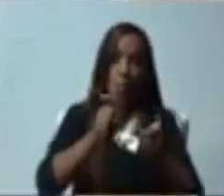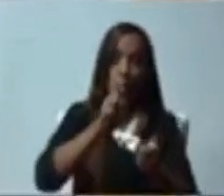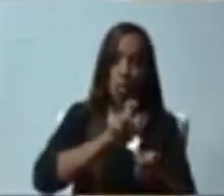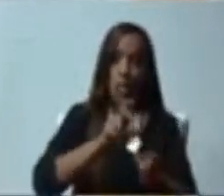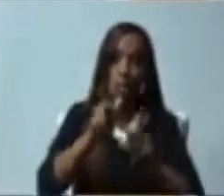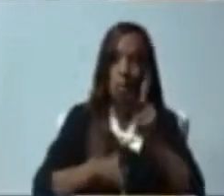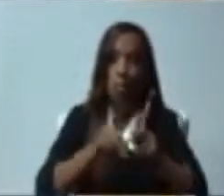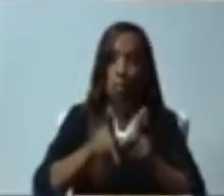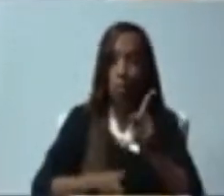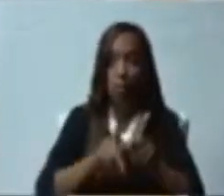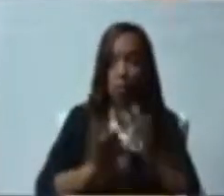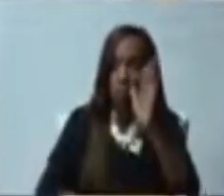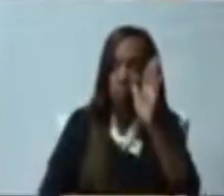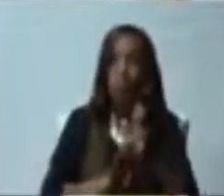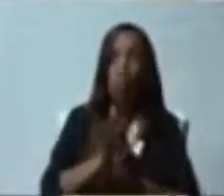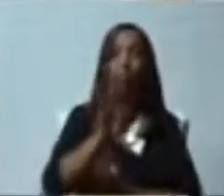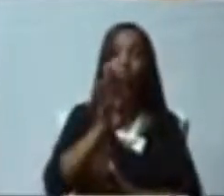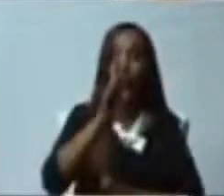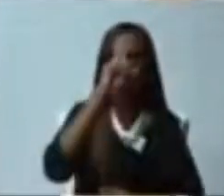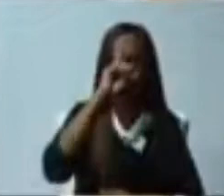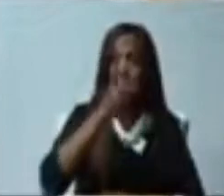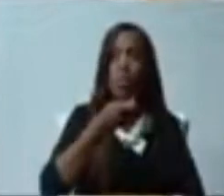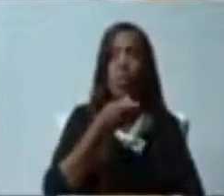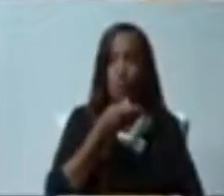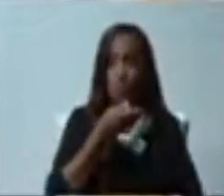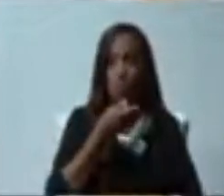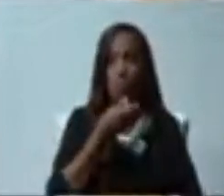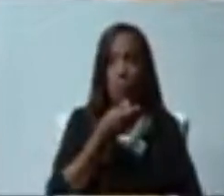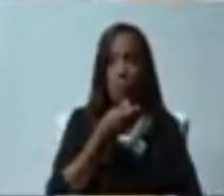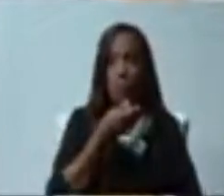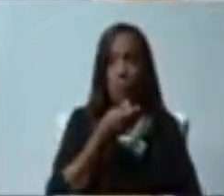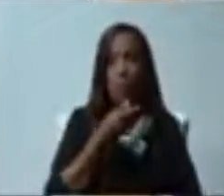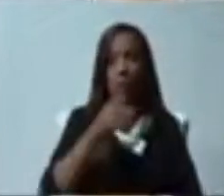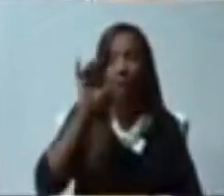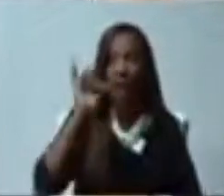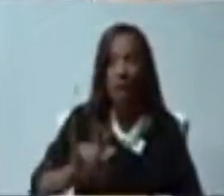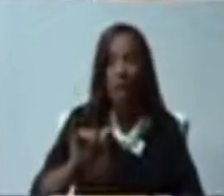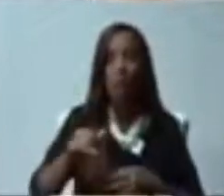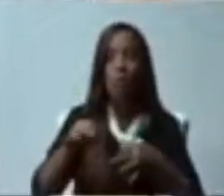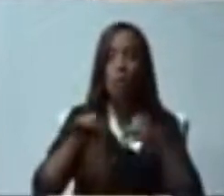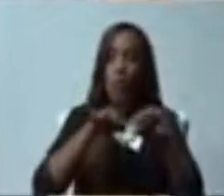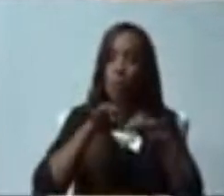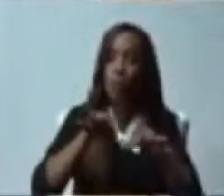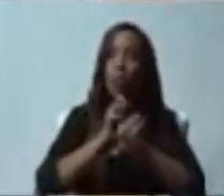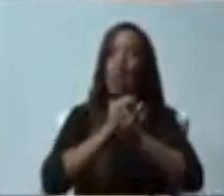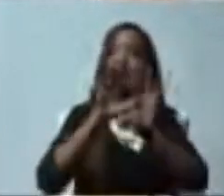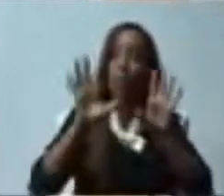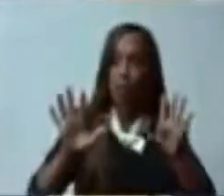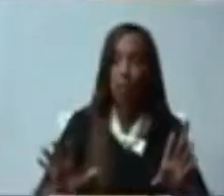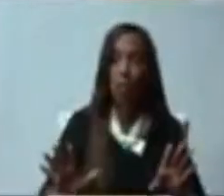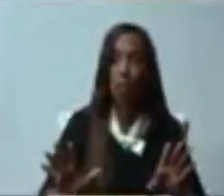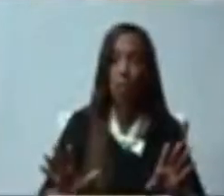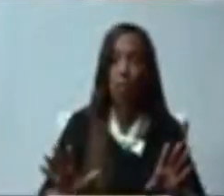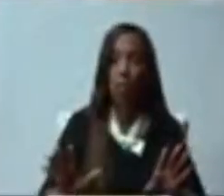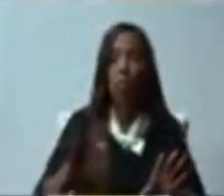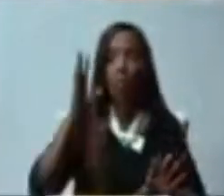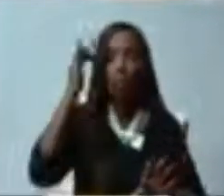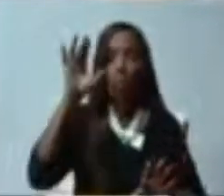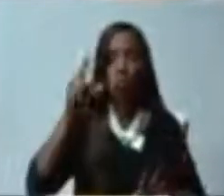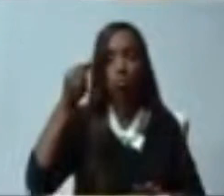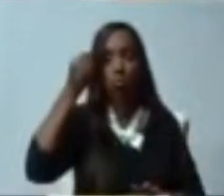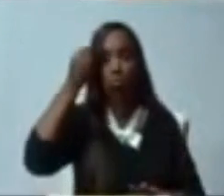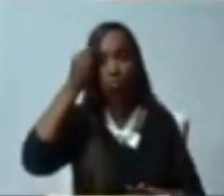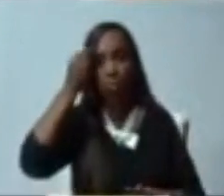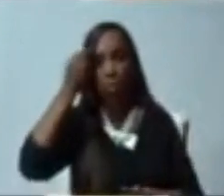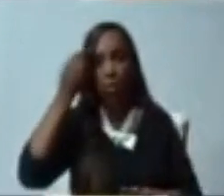tiene que tener. Muchas gracias, presidente. Y esa aclaración, si es que el Estado no califica para esta